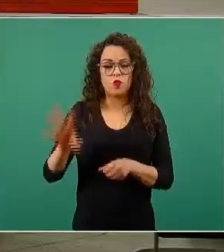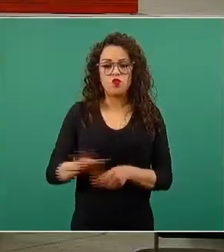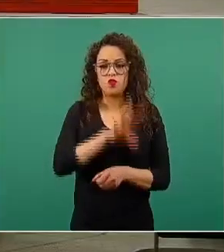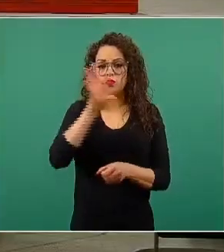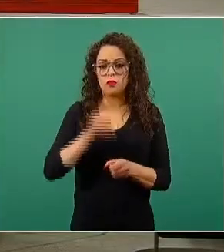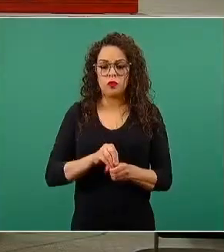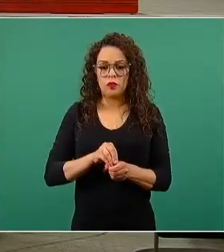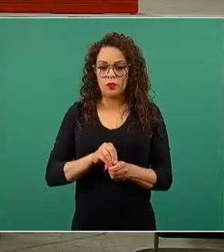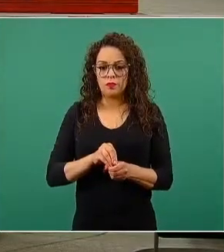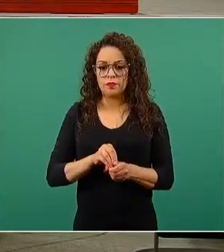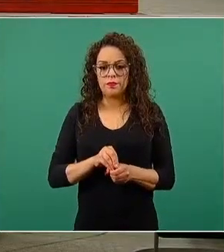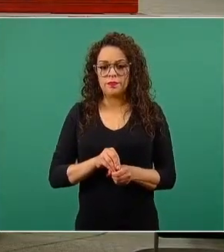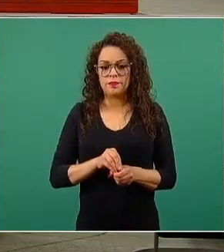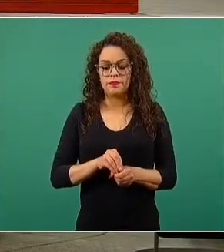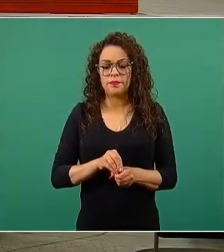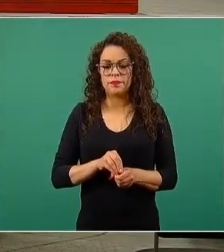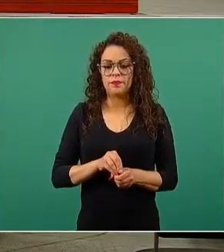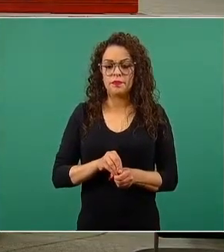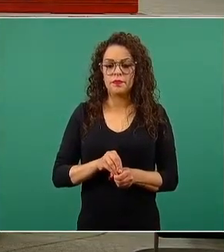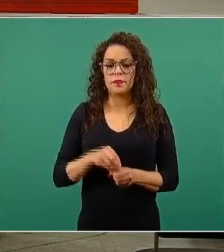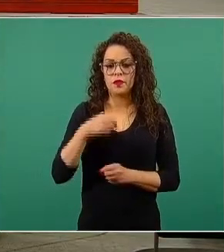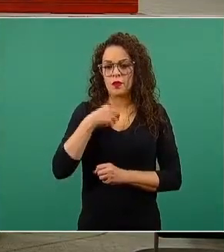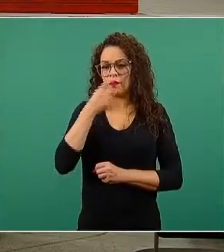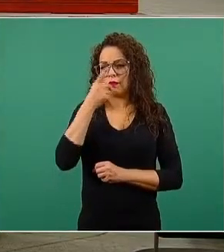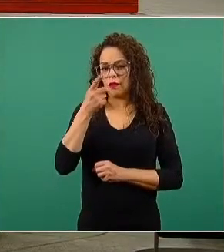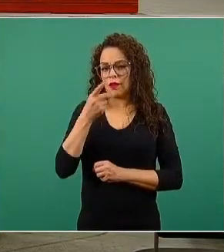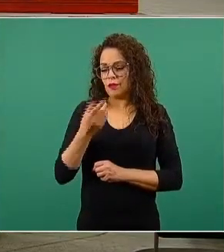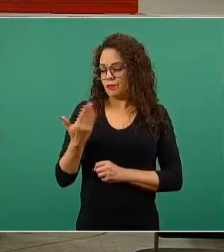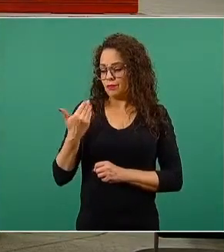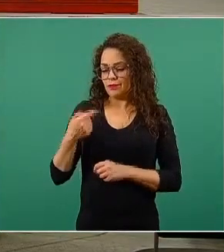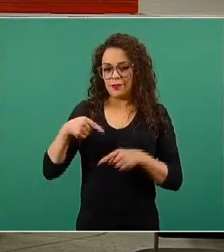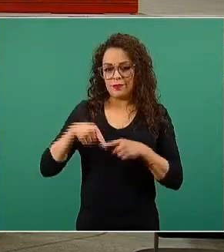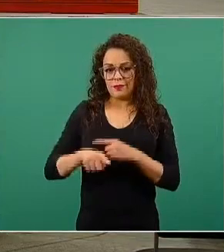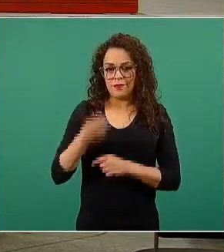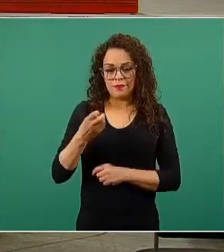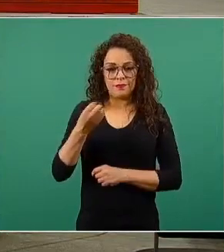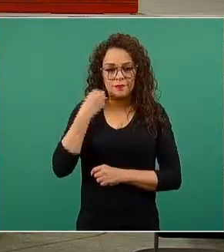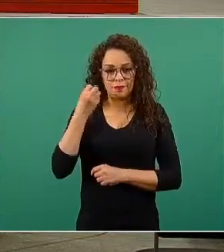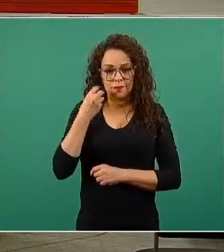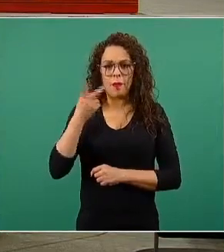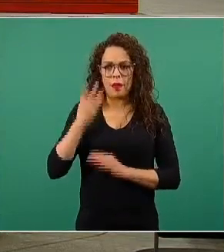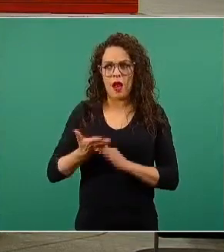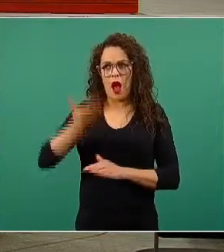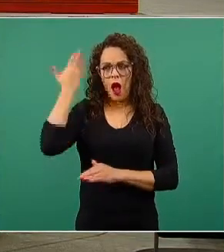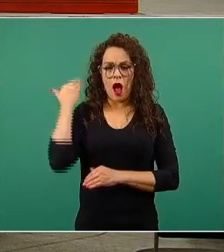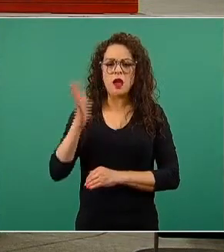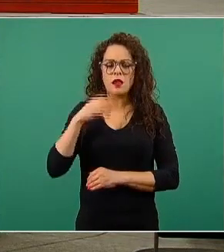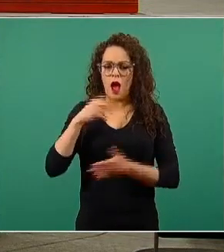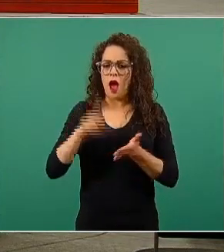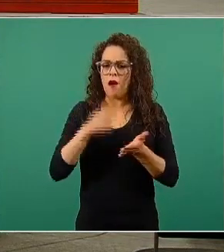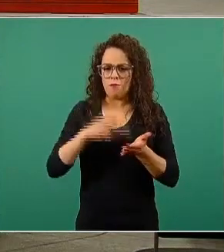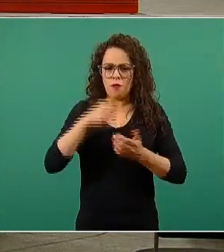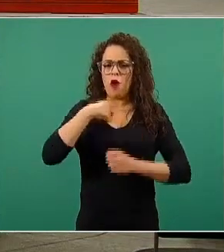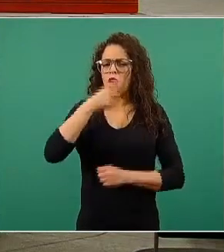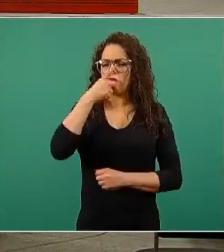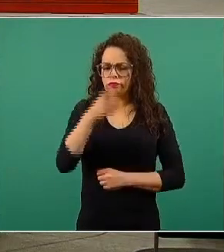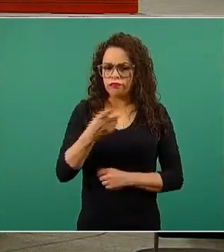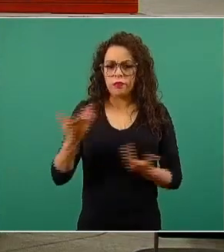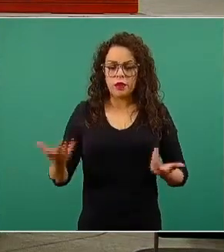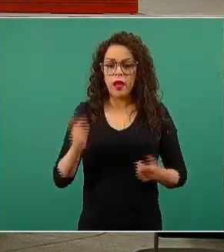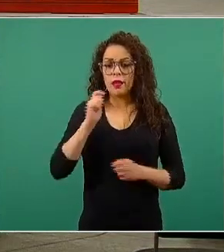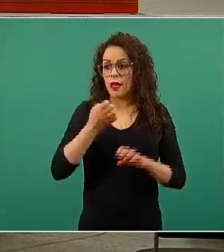operación. A diferencia de lo que decíamos al inicio de esta conferencia y hemos dicho en innumerables ocasiones, la participación de las